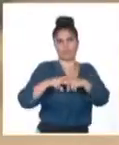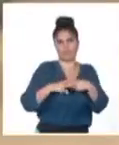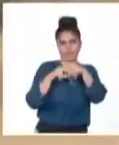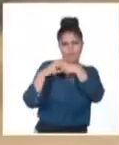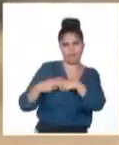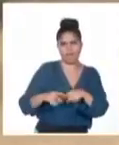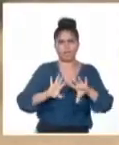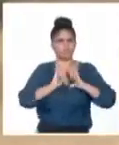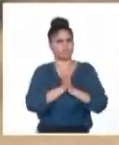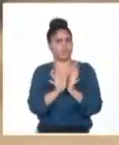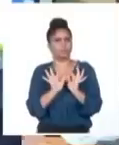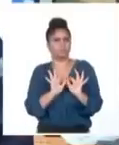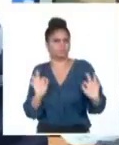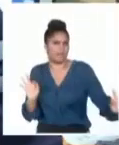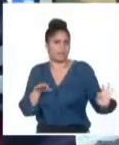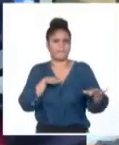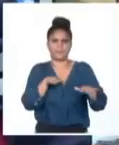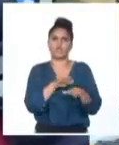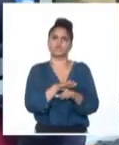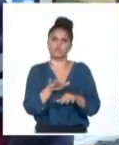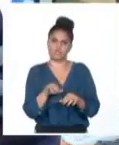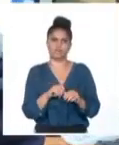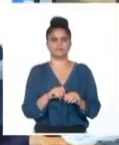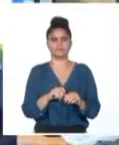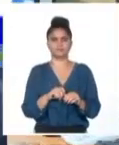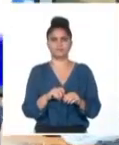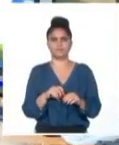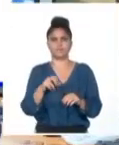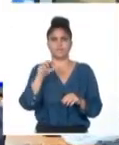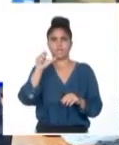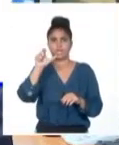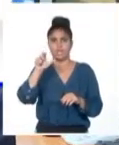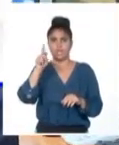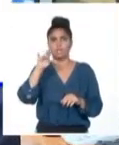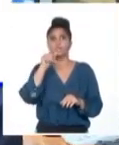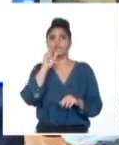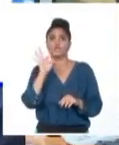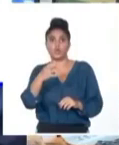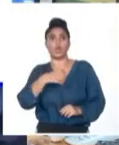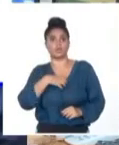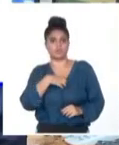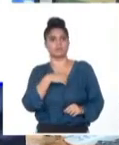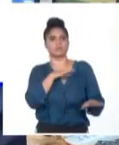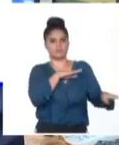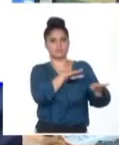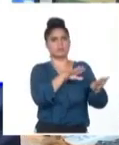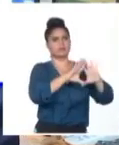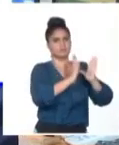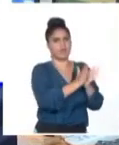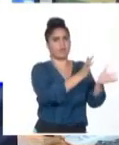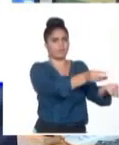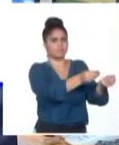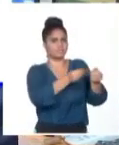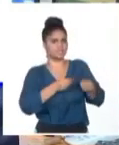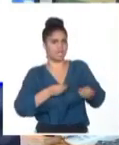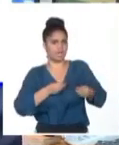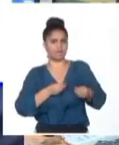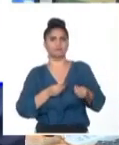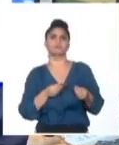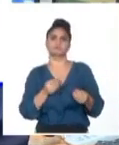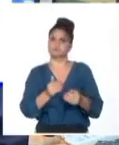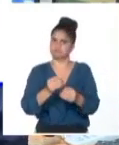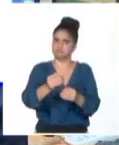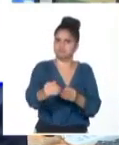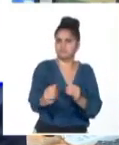la actual operación. Crudo que tenemos todas las condiciones creadas para recibirlo en nuestras bases de